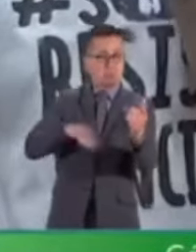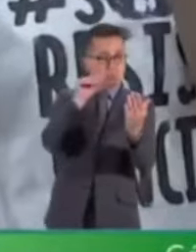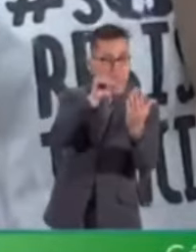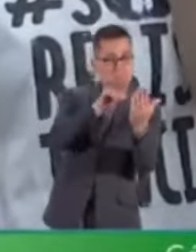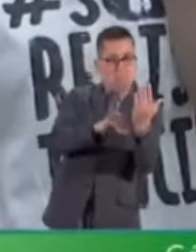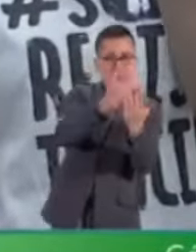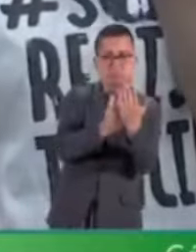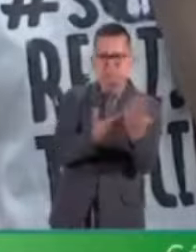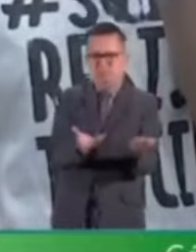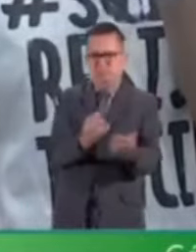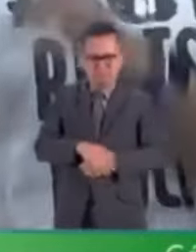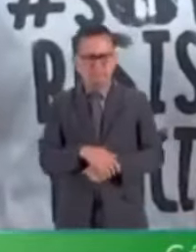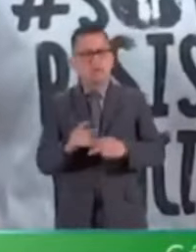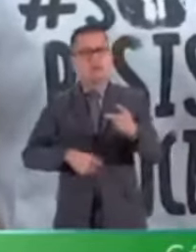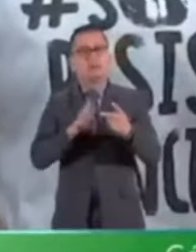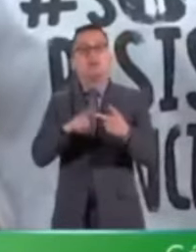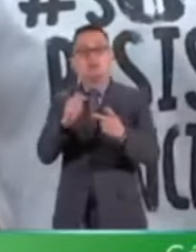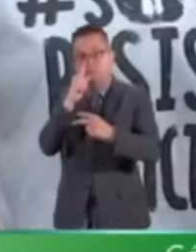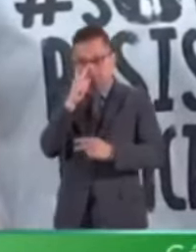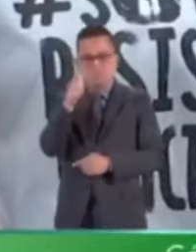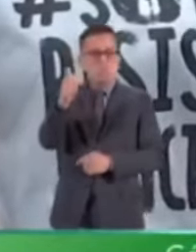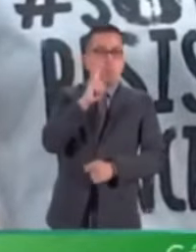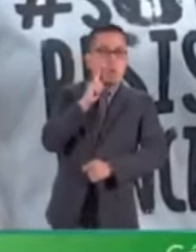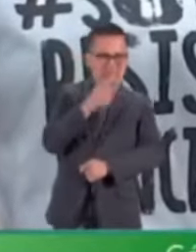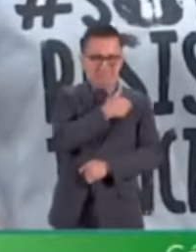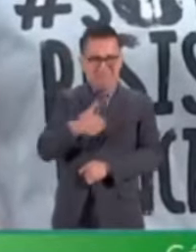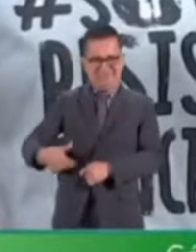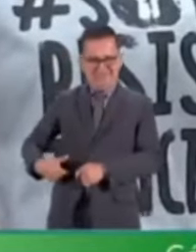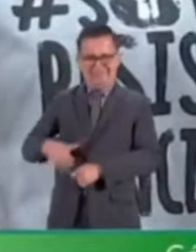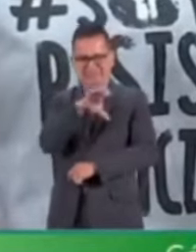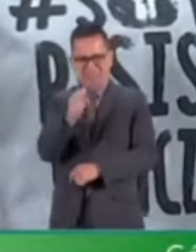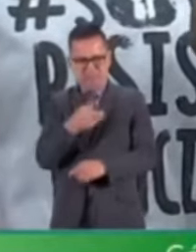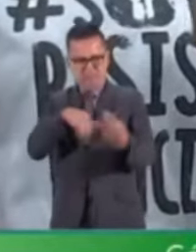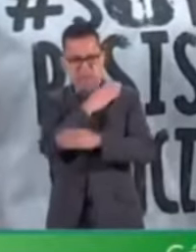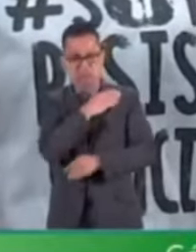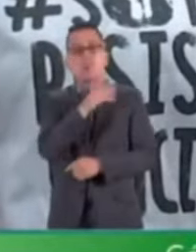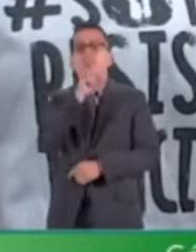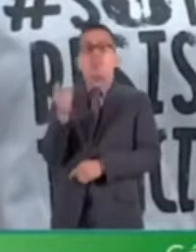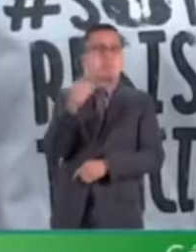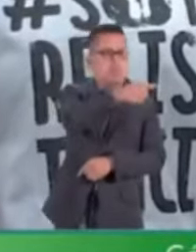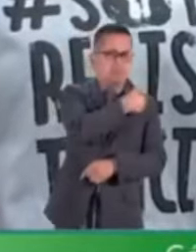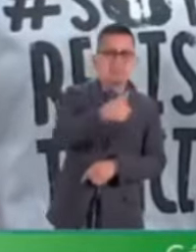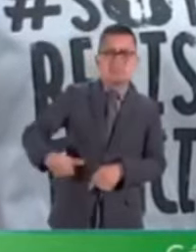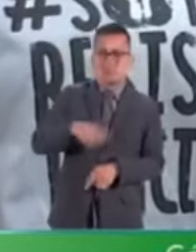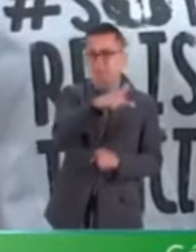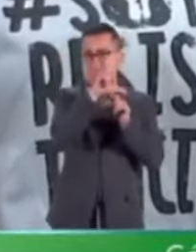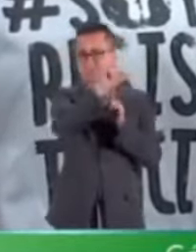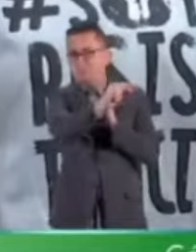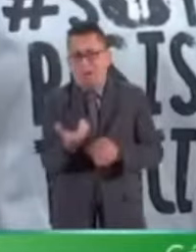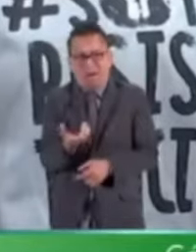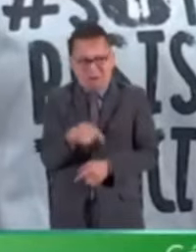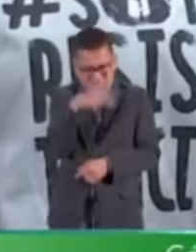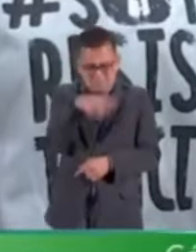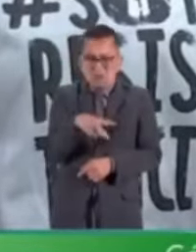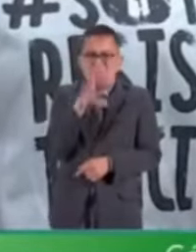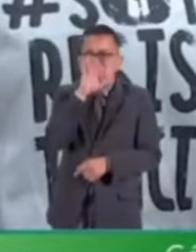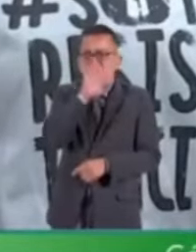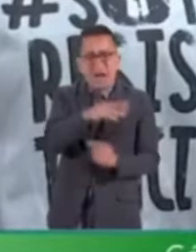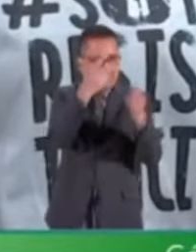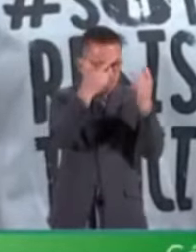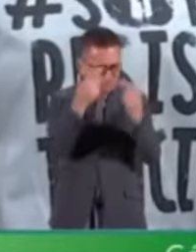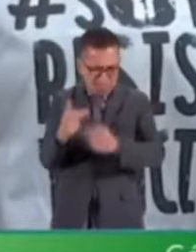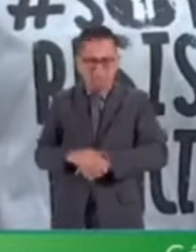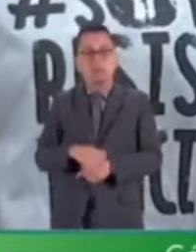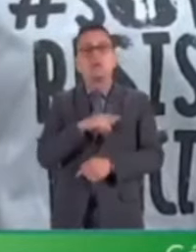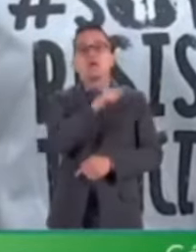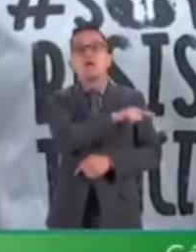es a través de la presidenta electa Claudia Sheinbaum y del presidente que ya se va y que nos deja un país destruido. Pretenden poner